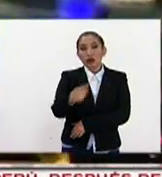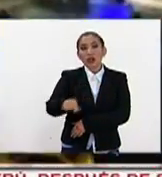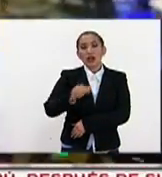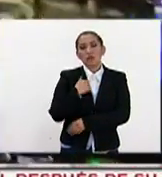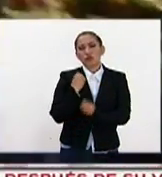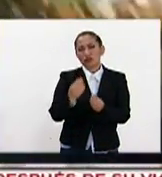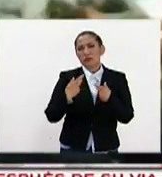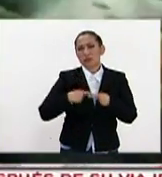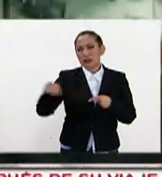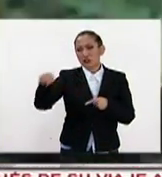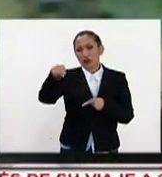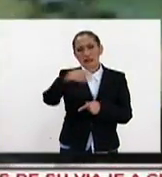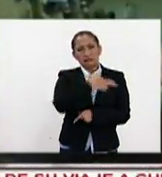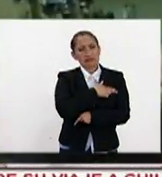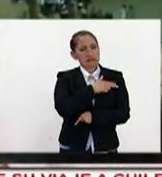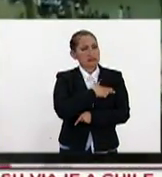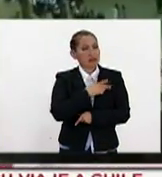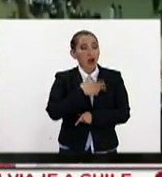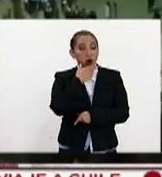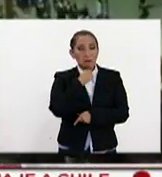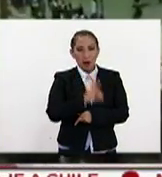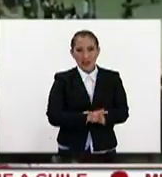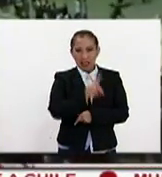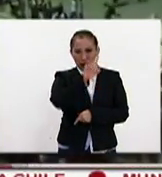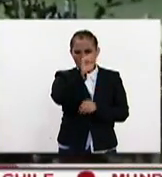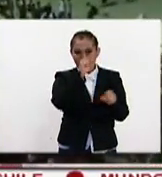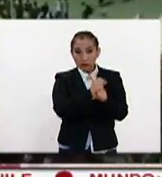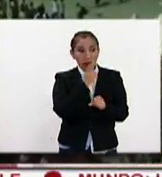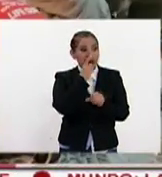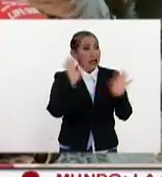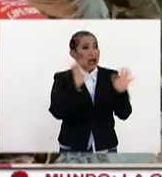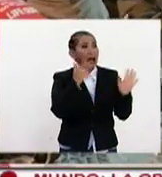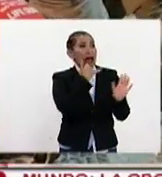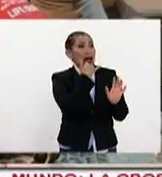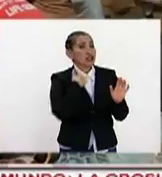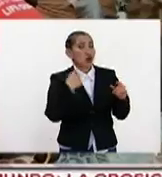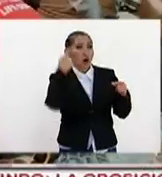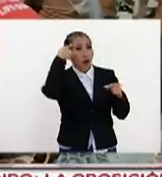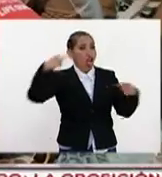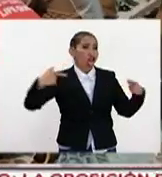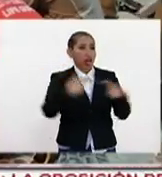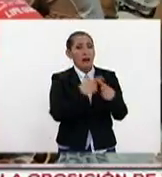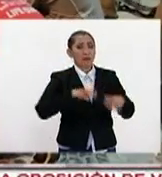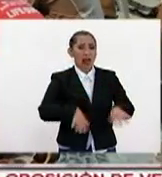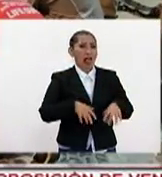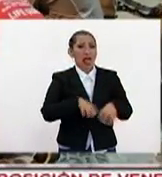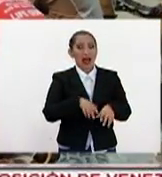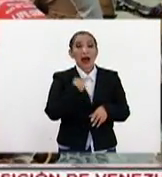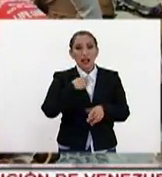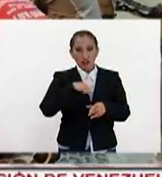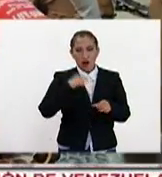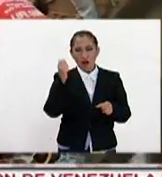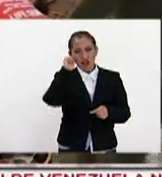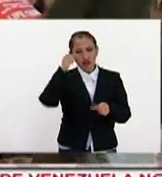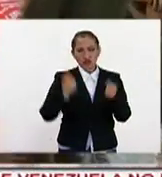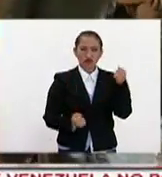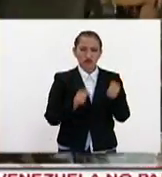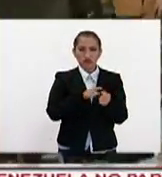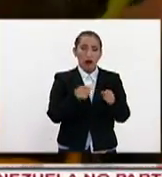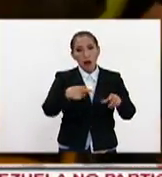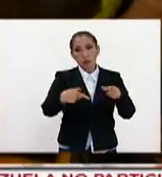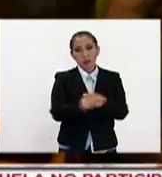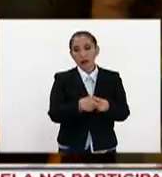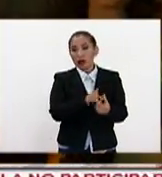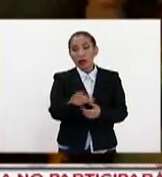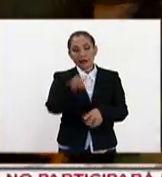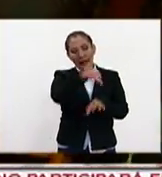docena de personas heridas. El hombre de 41 años dijo que sufrió un ataque epiléptico mientras conducía, aunque ya ha